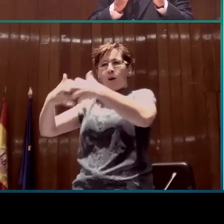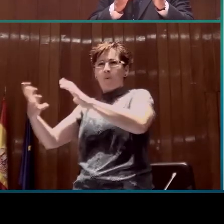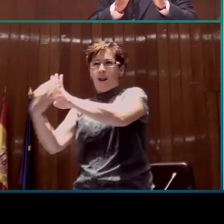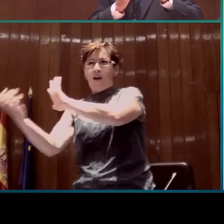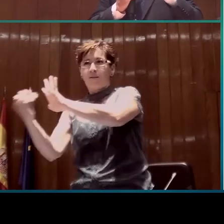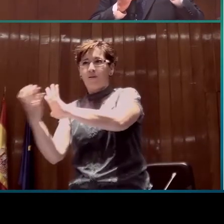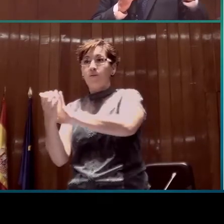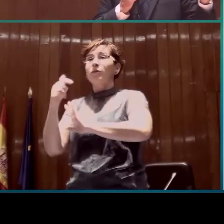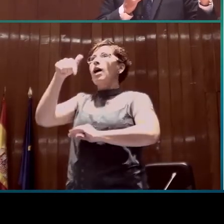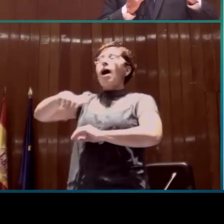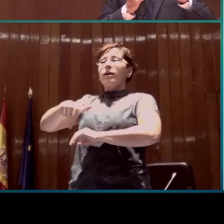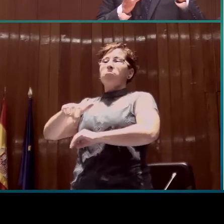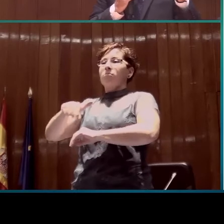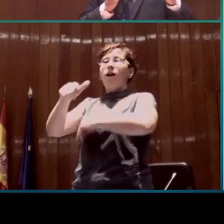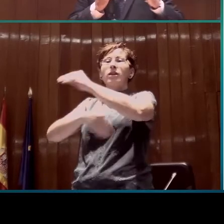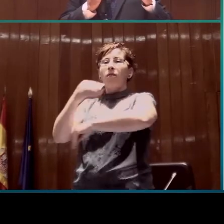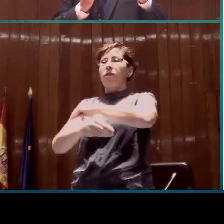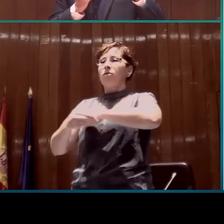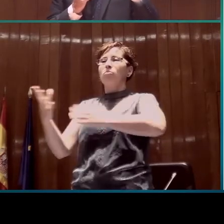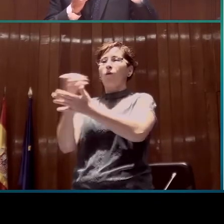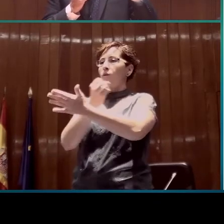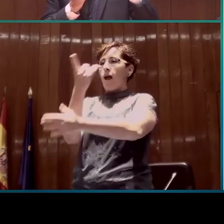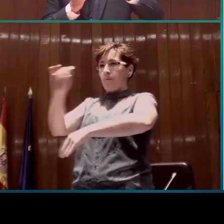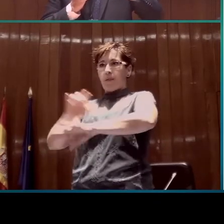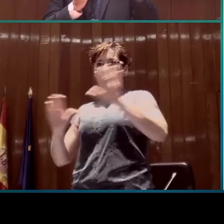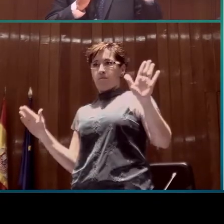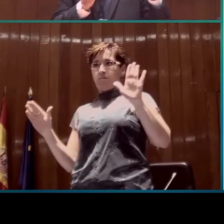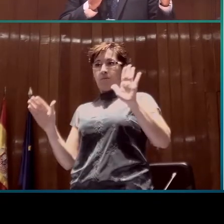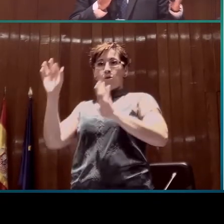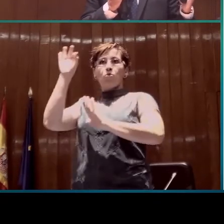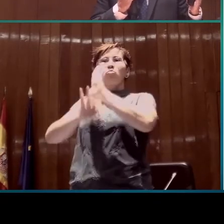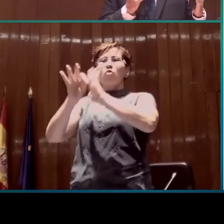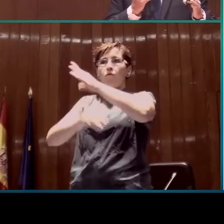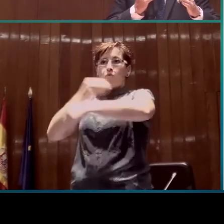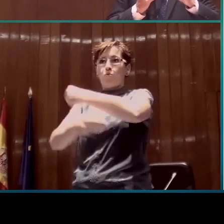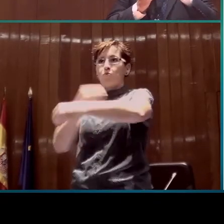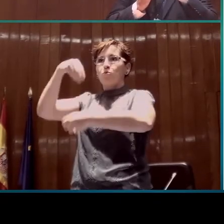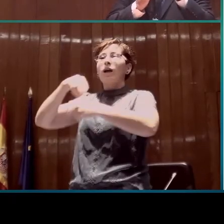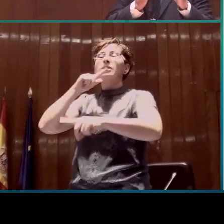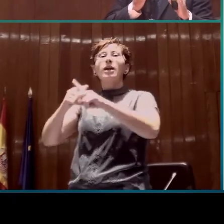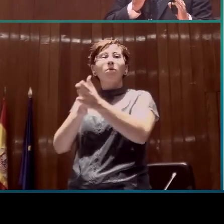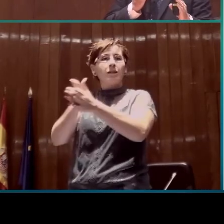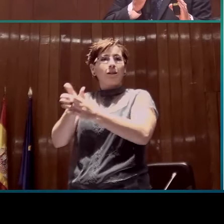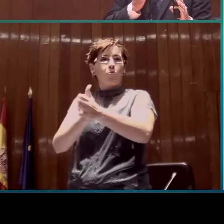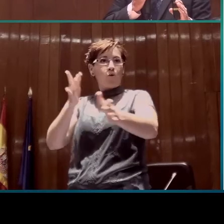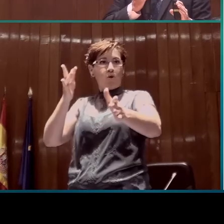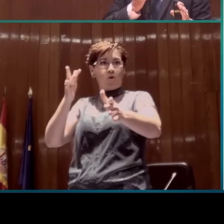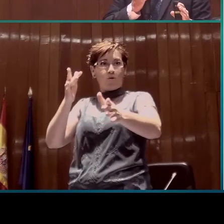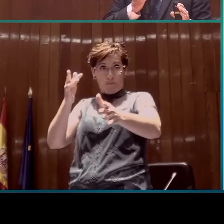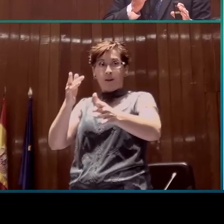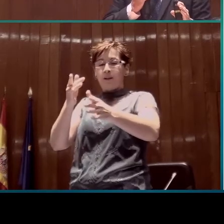tiempo, con un SOA, que viene de las palabras de inglés de la sincronía de los estímulos, al mismo tiempo,